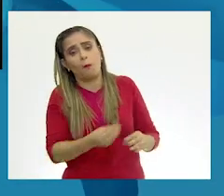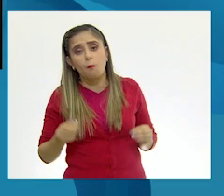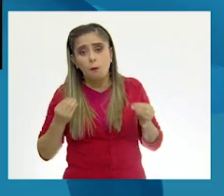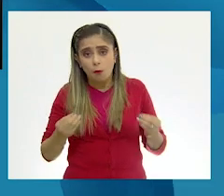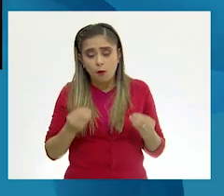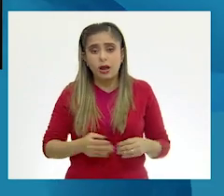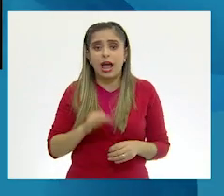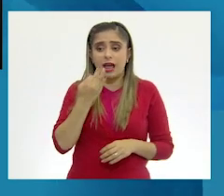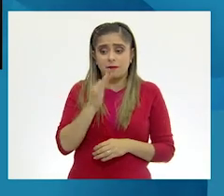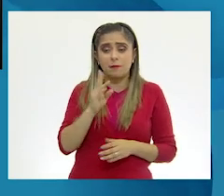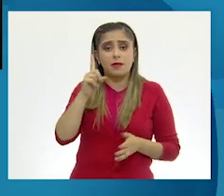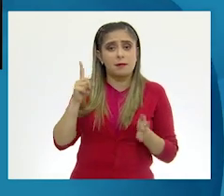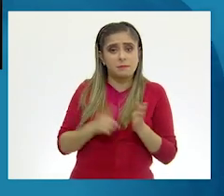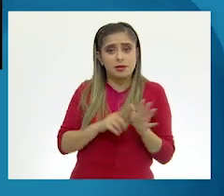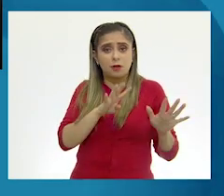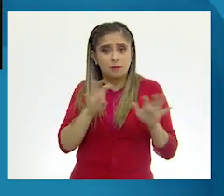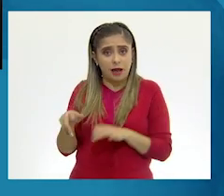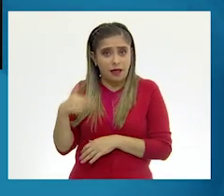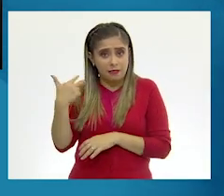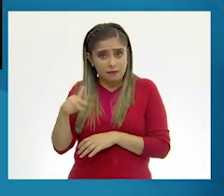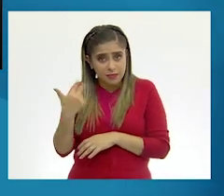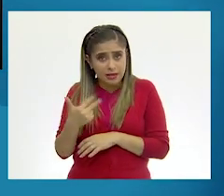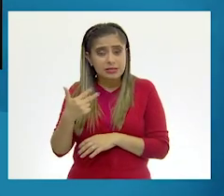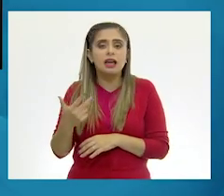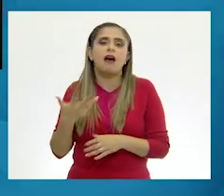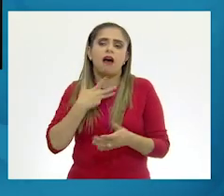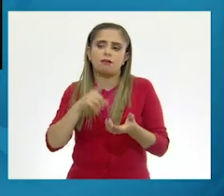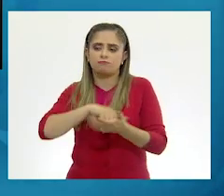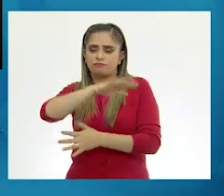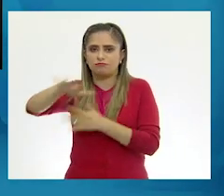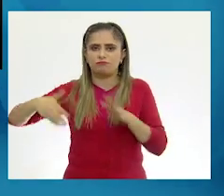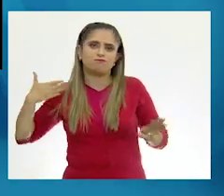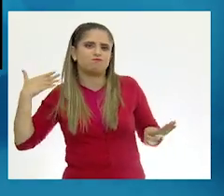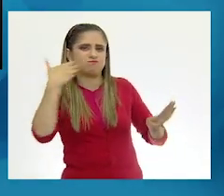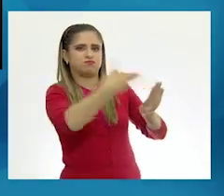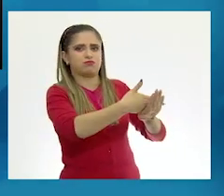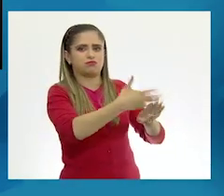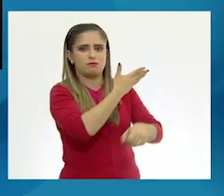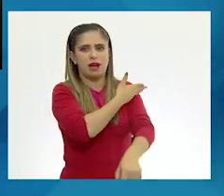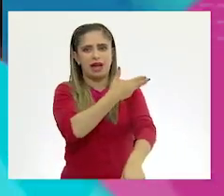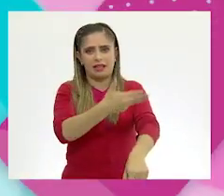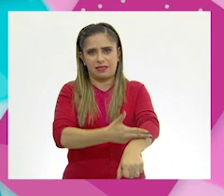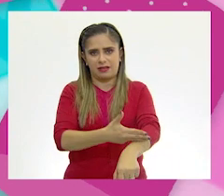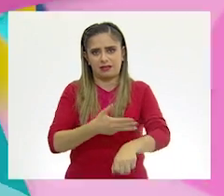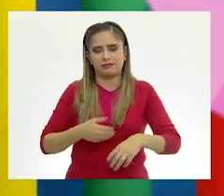de 1913 se fraguó el cuartelazo en su contra.